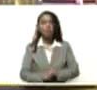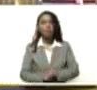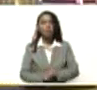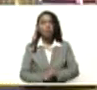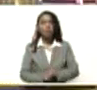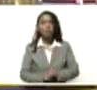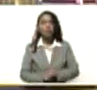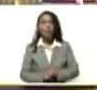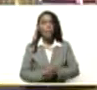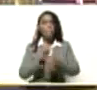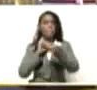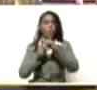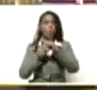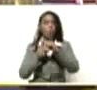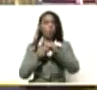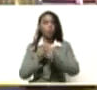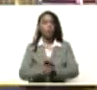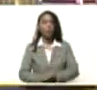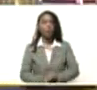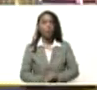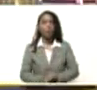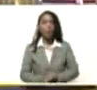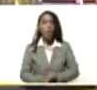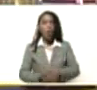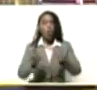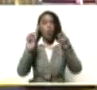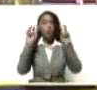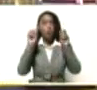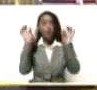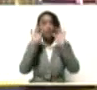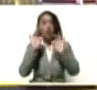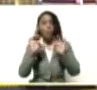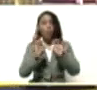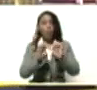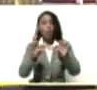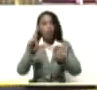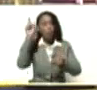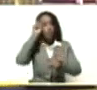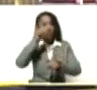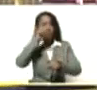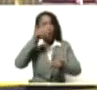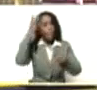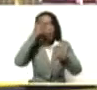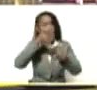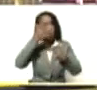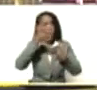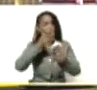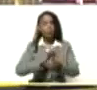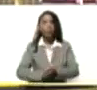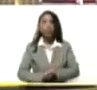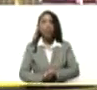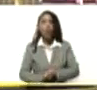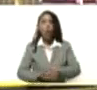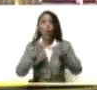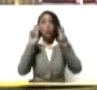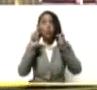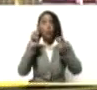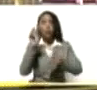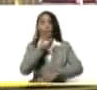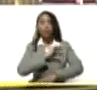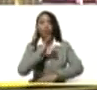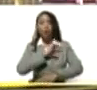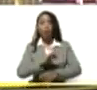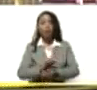de captación, con nuevas formas de educación y formación, un nuevo socialismo